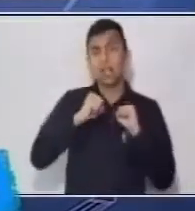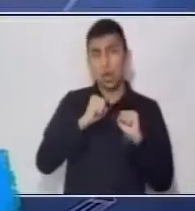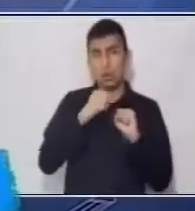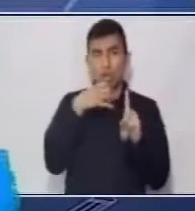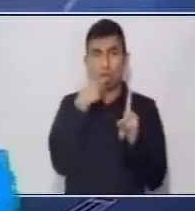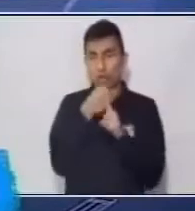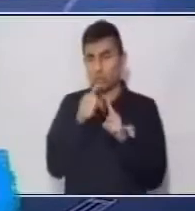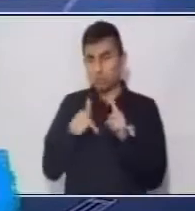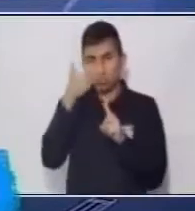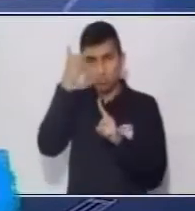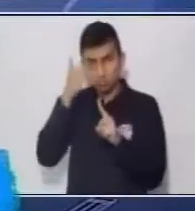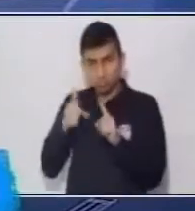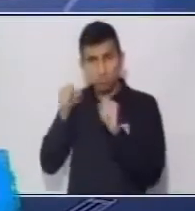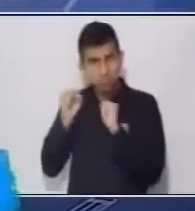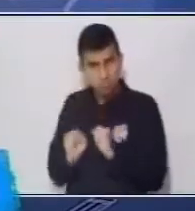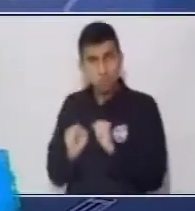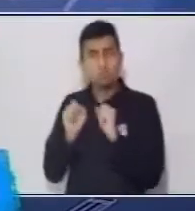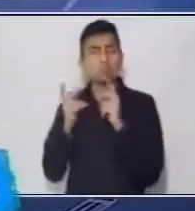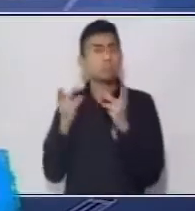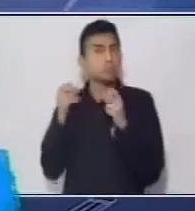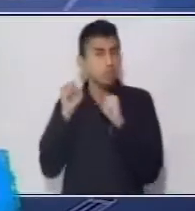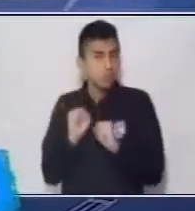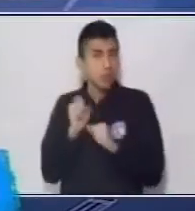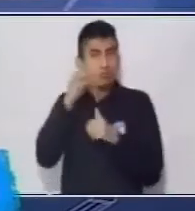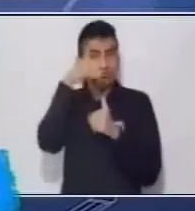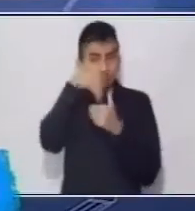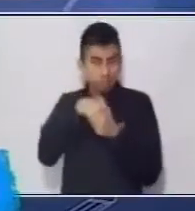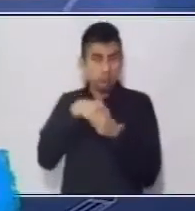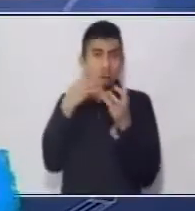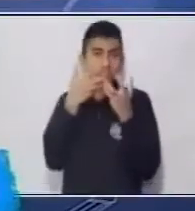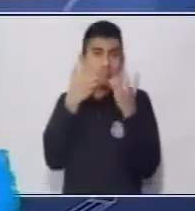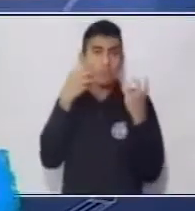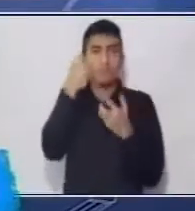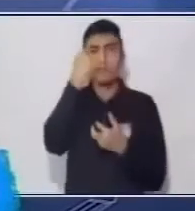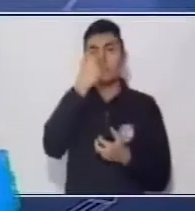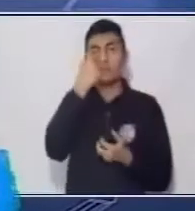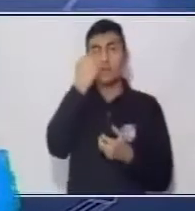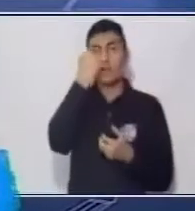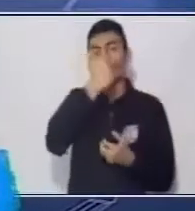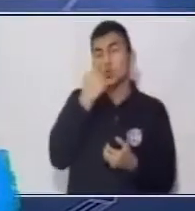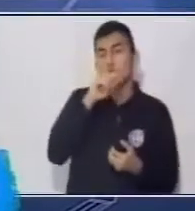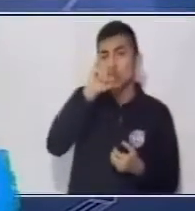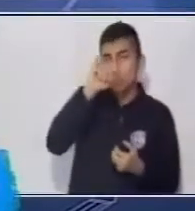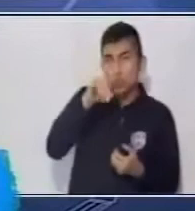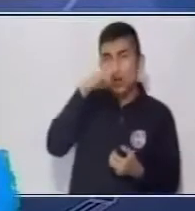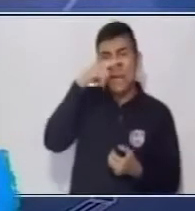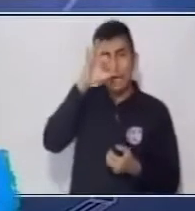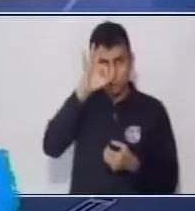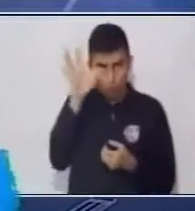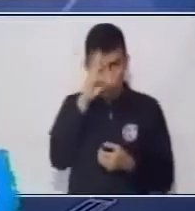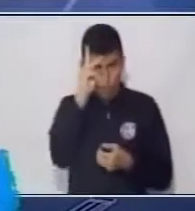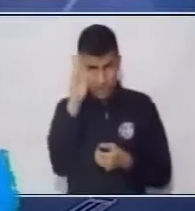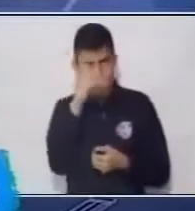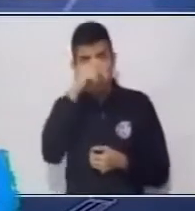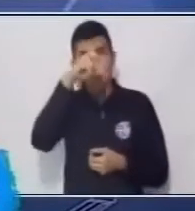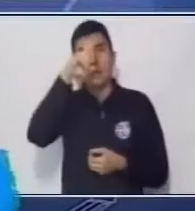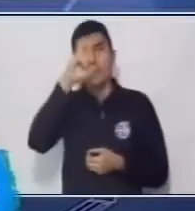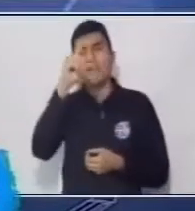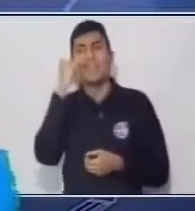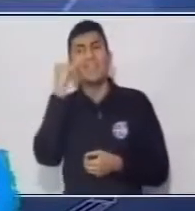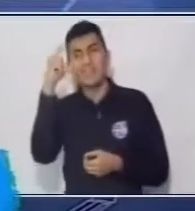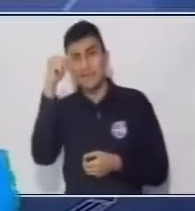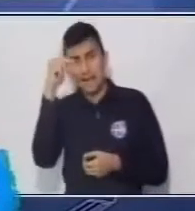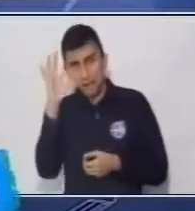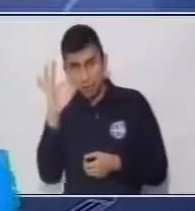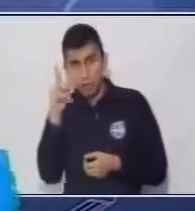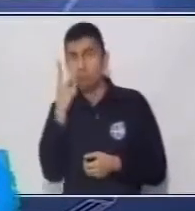hablamos de este tipo de oraciones, podemos dividirlas en sujeto y predicado, y al momento de identificar los sintagmas y los núcleos de cada